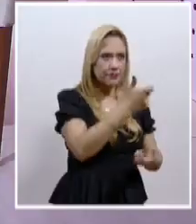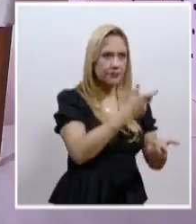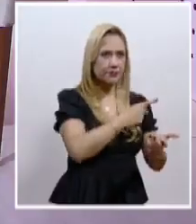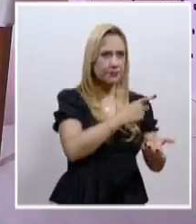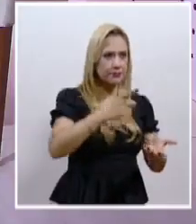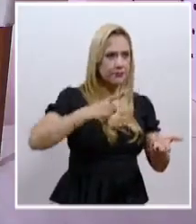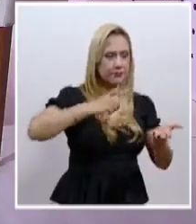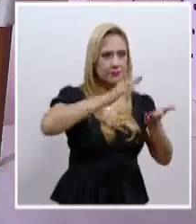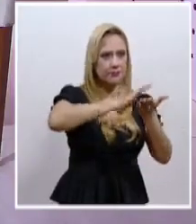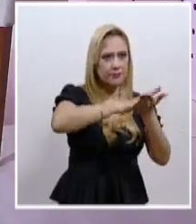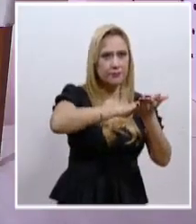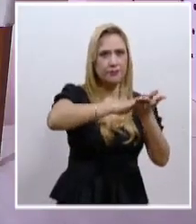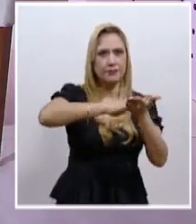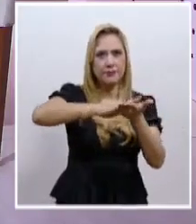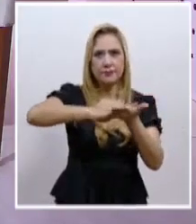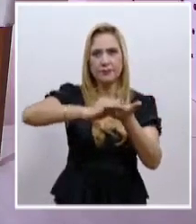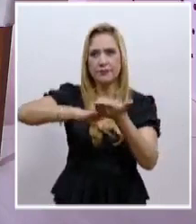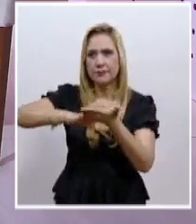financiamiento del